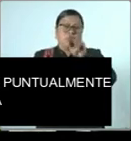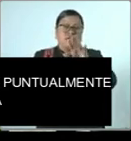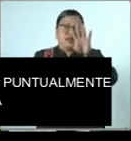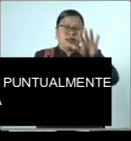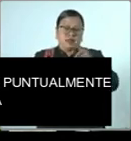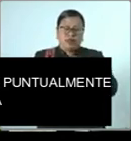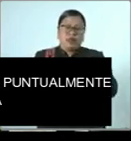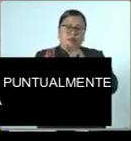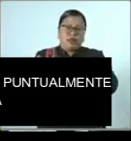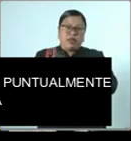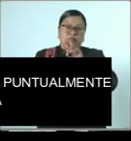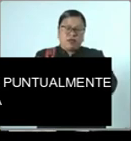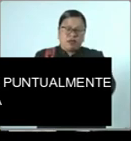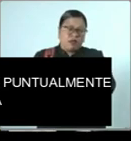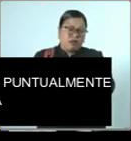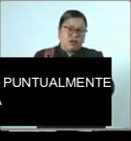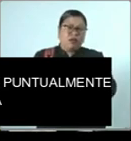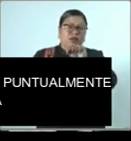185,